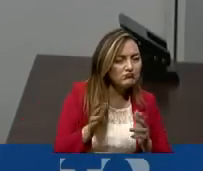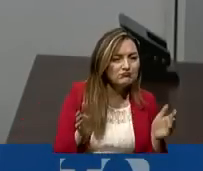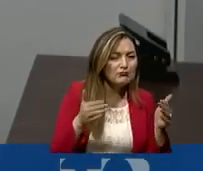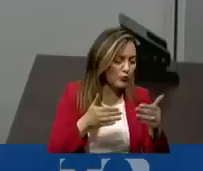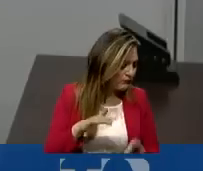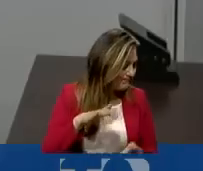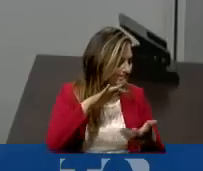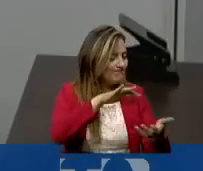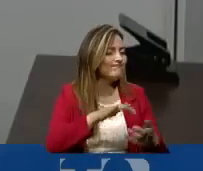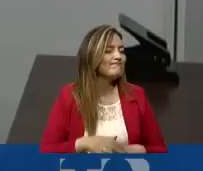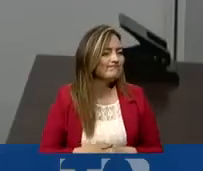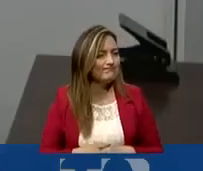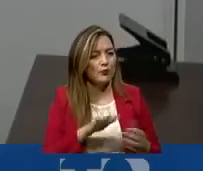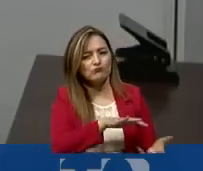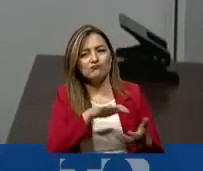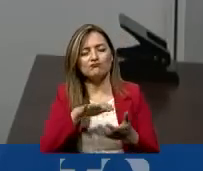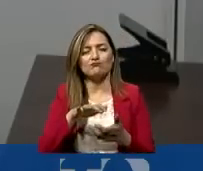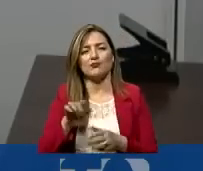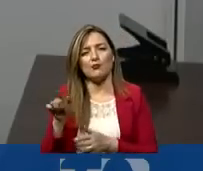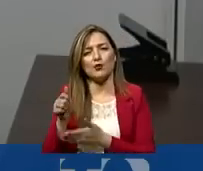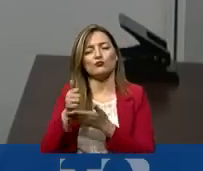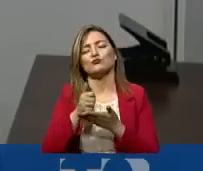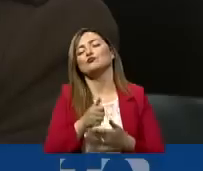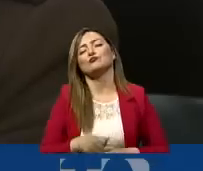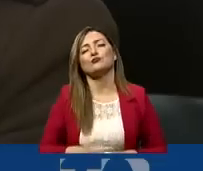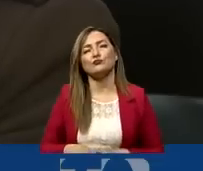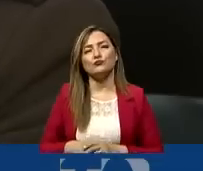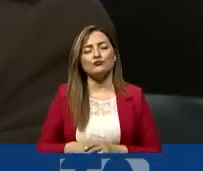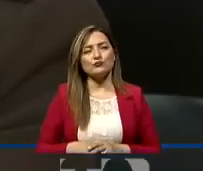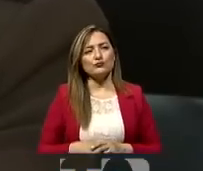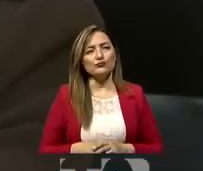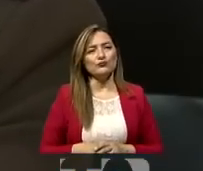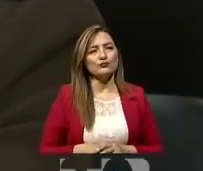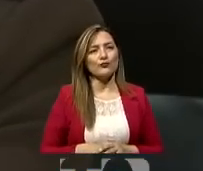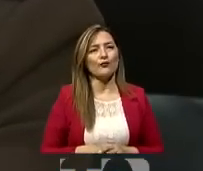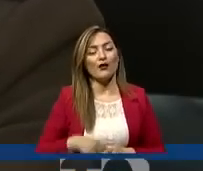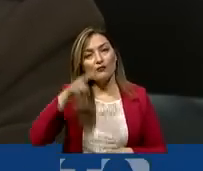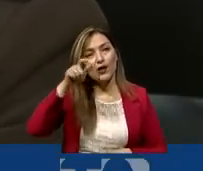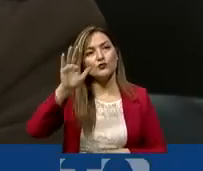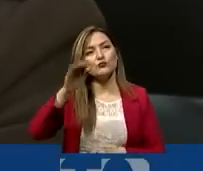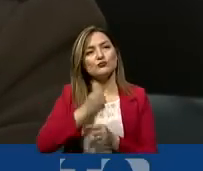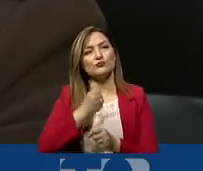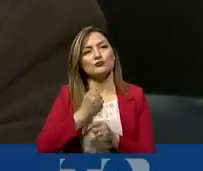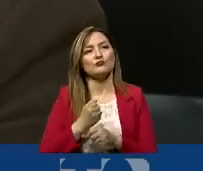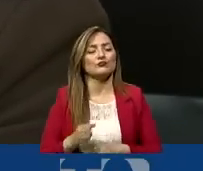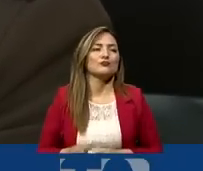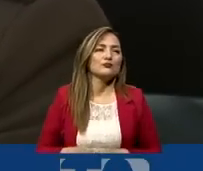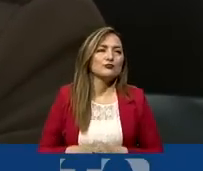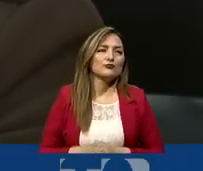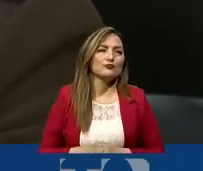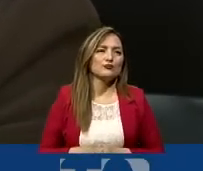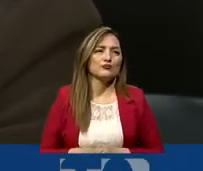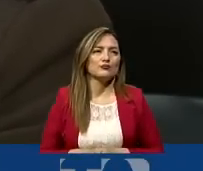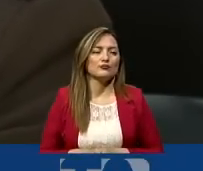ya tenemos ya un filtro que nos puede ayudar a aquello. Nosotros confiamos que la Fiscalía haga su trabajo, no solamente que se